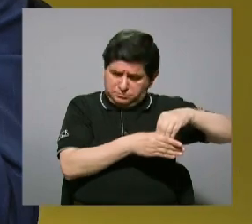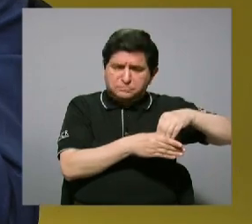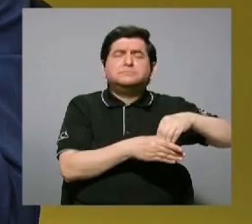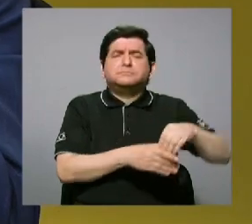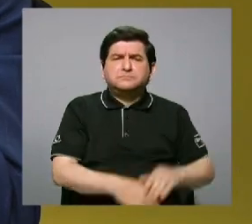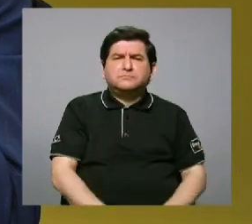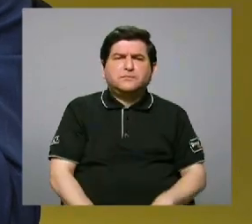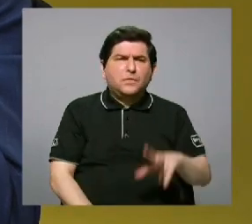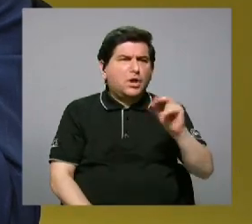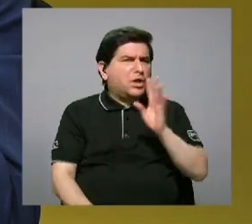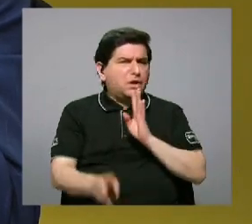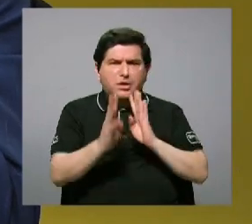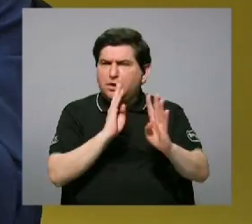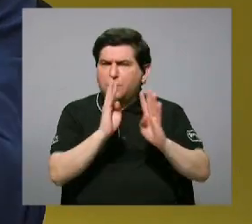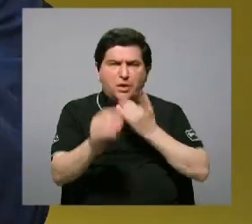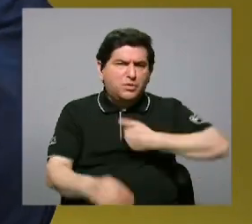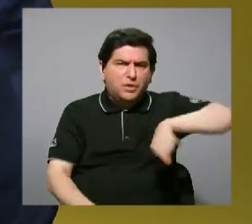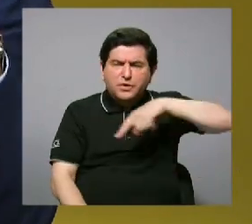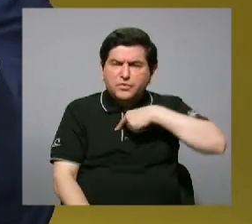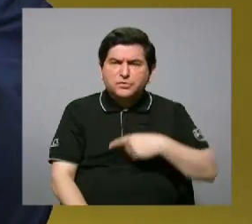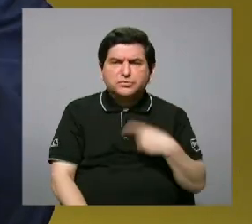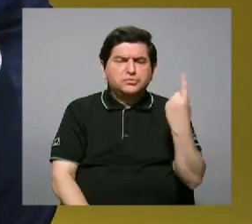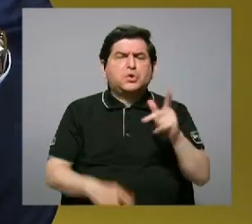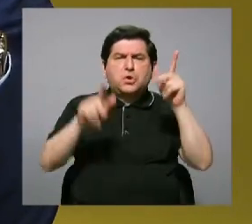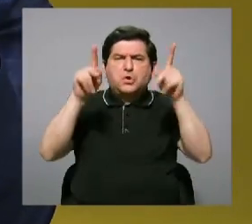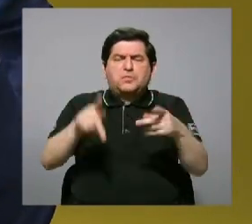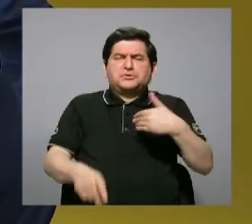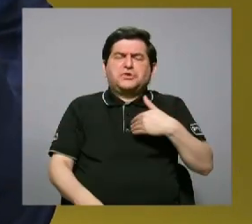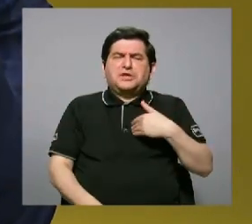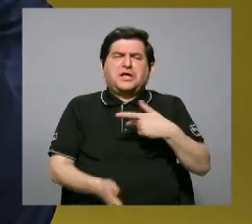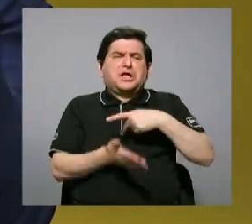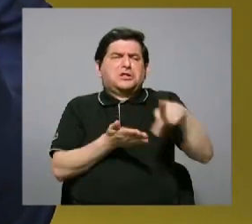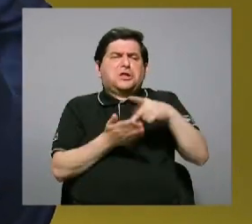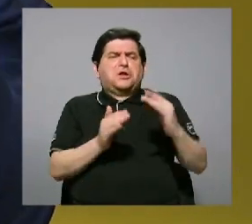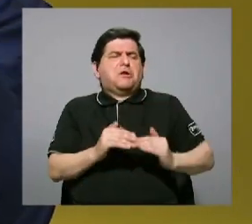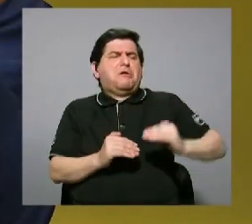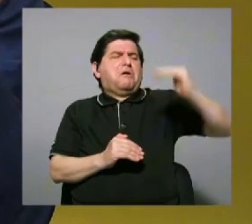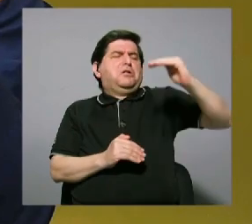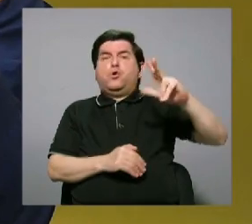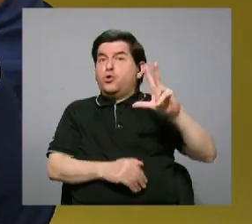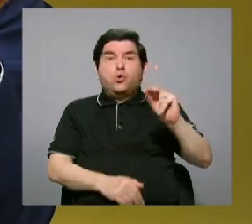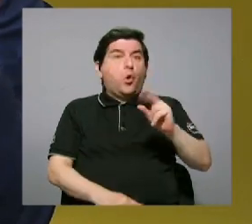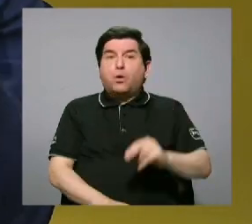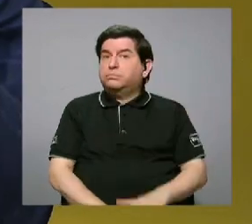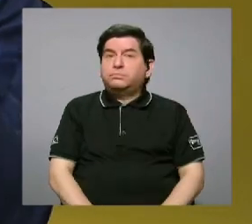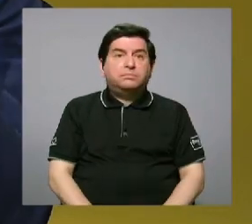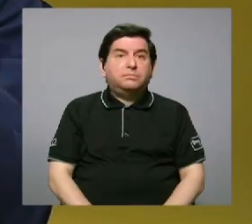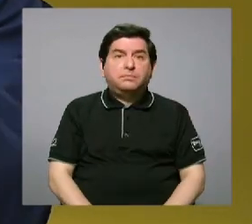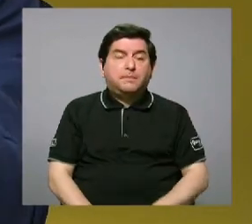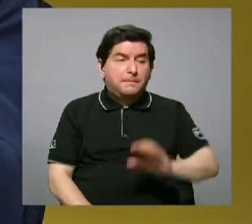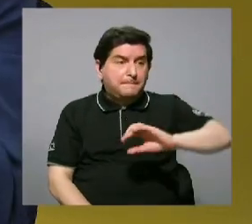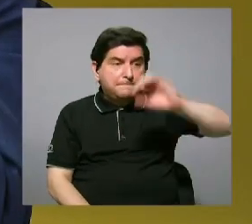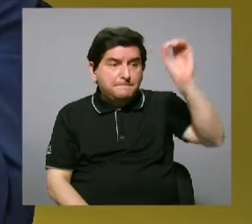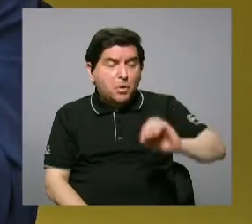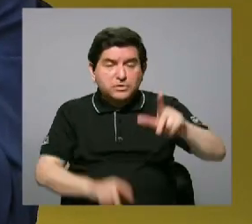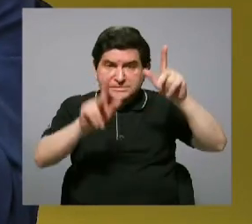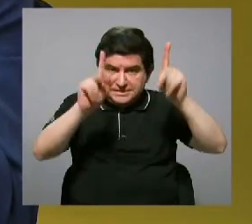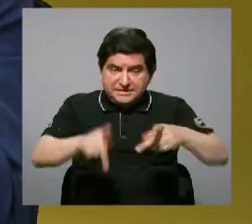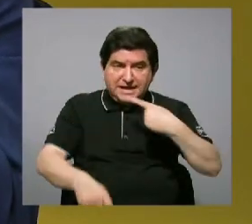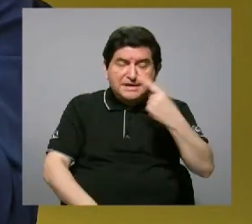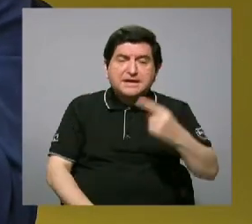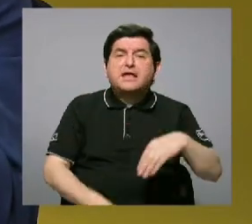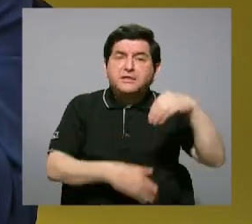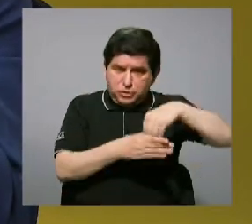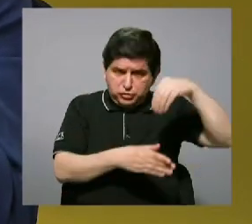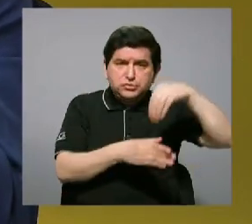y no estamos hablando de que solo la gente que tiene salarios, ingresos muy altos, no, porque la proporción de personas que dice